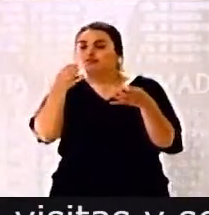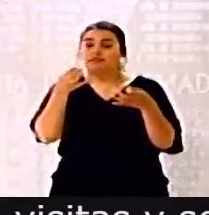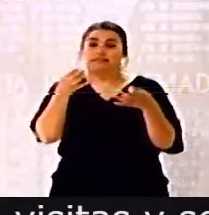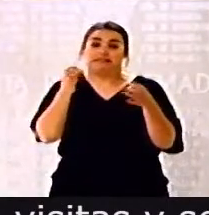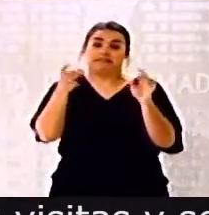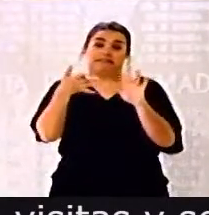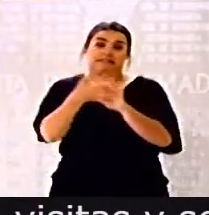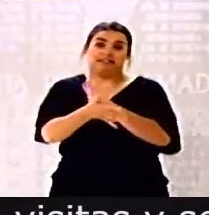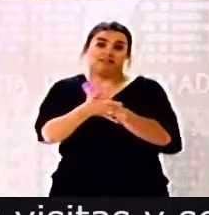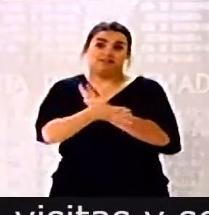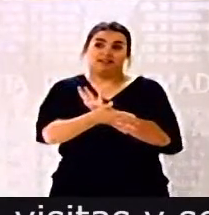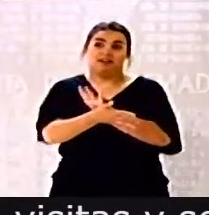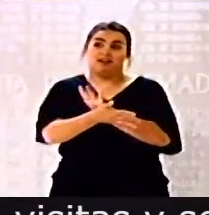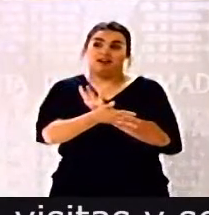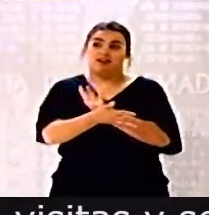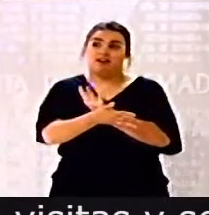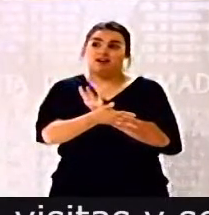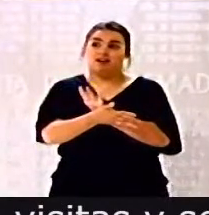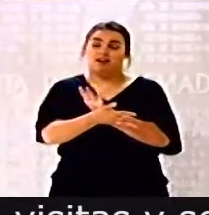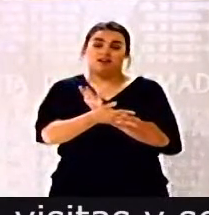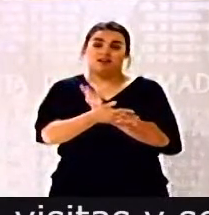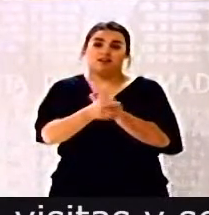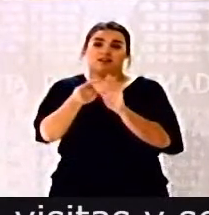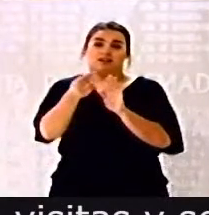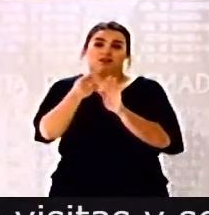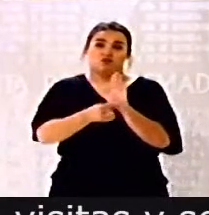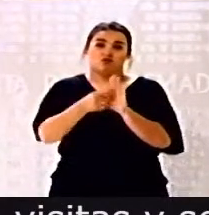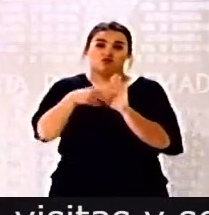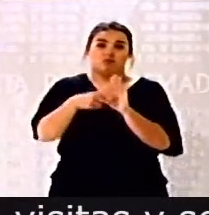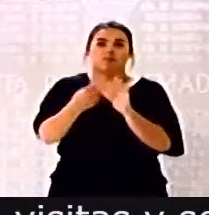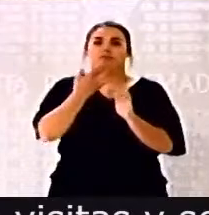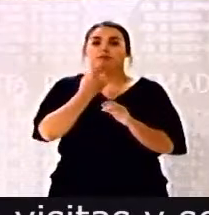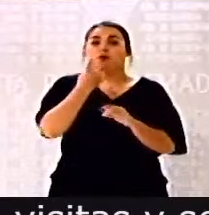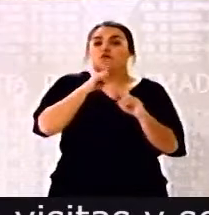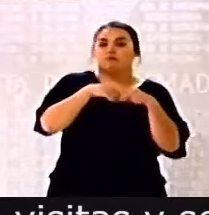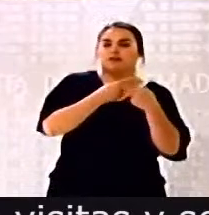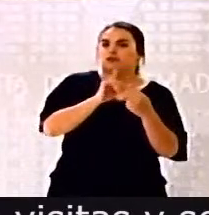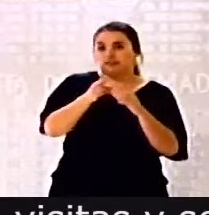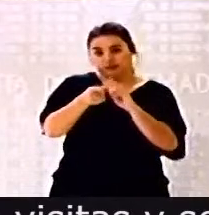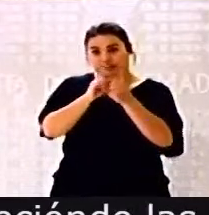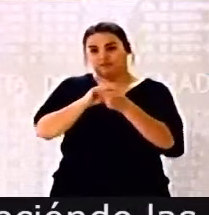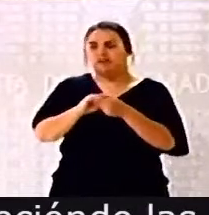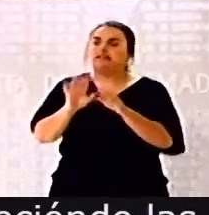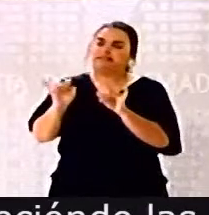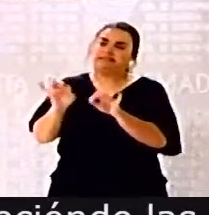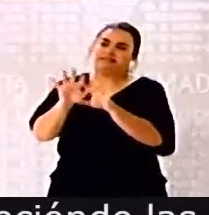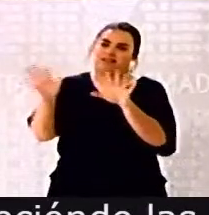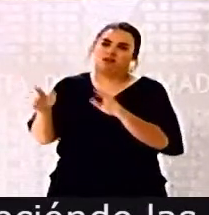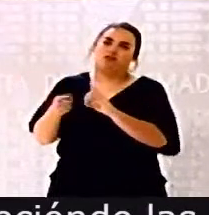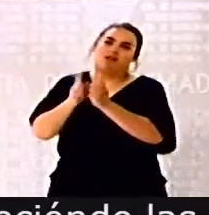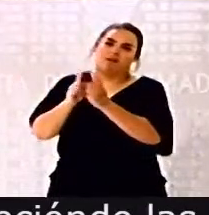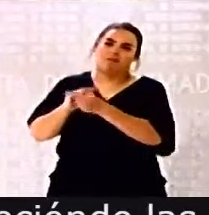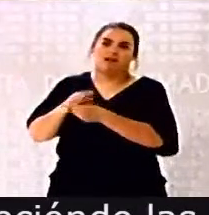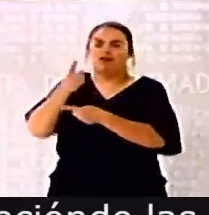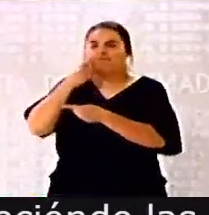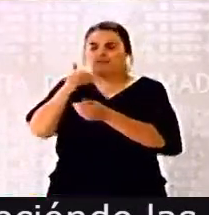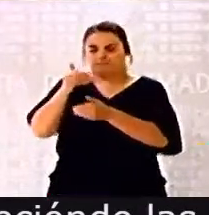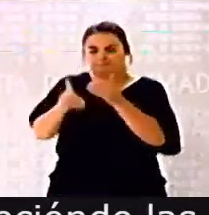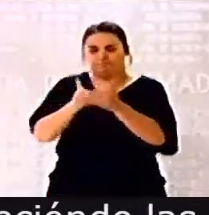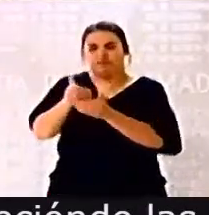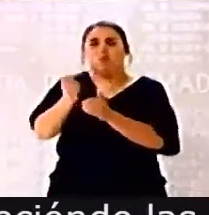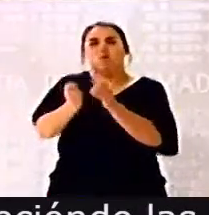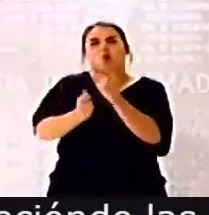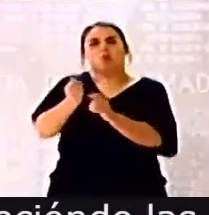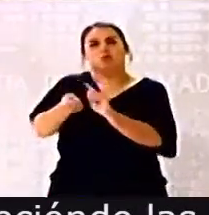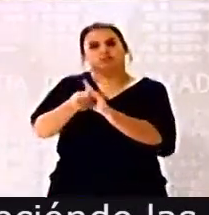la misma concreción de las anteriores de un familiar y demás. ¿Eso se modifica? Sí, claro, lo iremos modificando